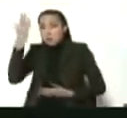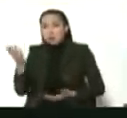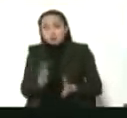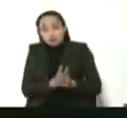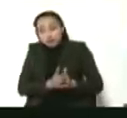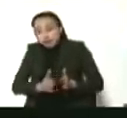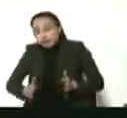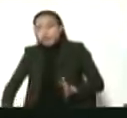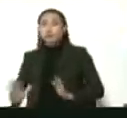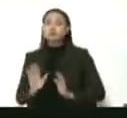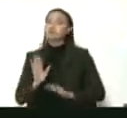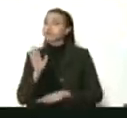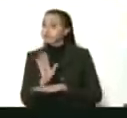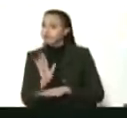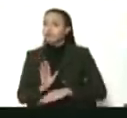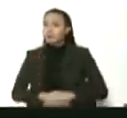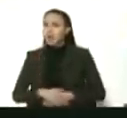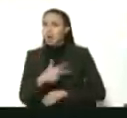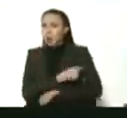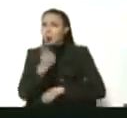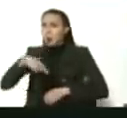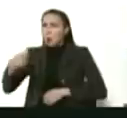Ya vamos a hablar el tema de la vacuna.